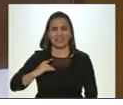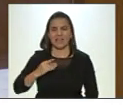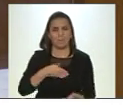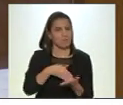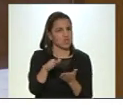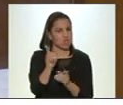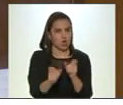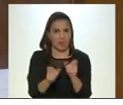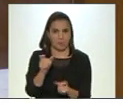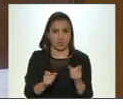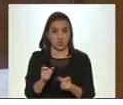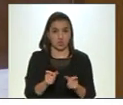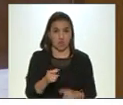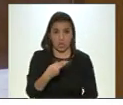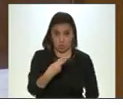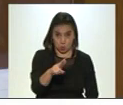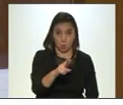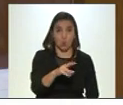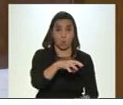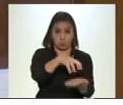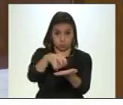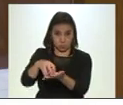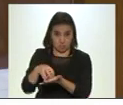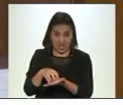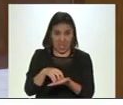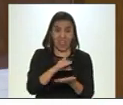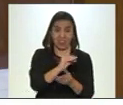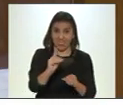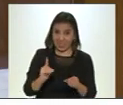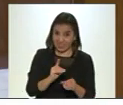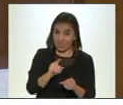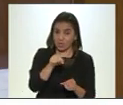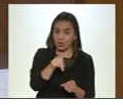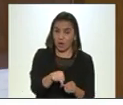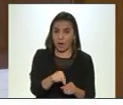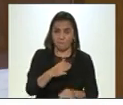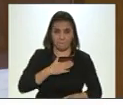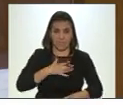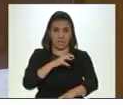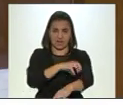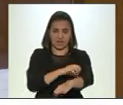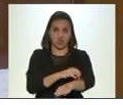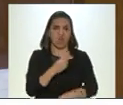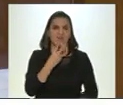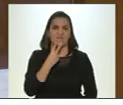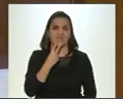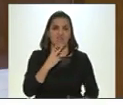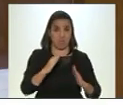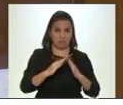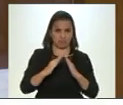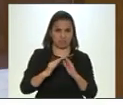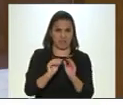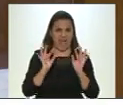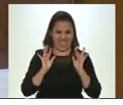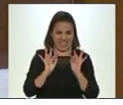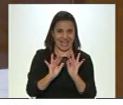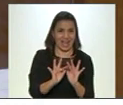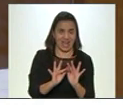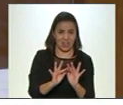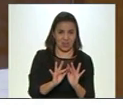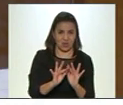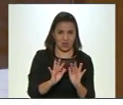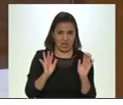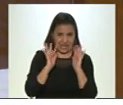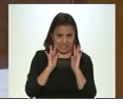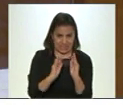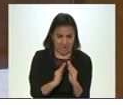de personas en sus propios distritos y en mi propia región que viven en condiciones de marginalidad habitacional, allegado o hacinado. ¿No nos hemos dado